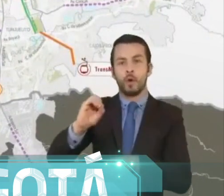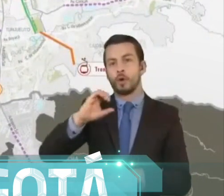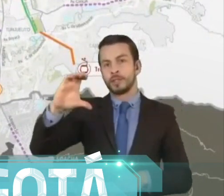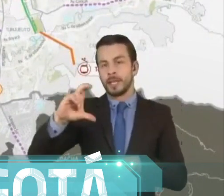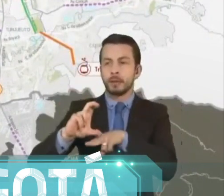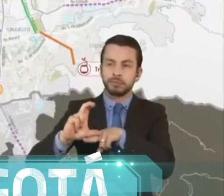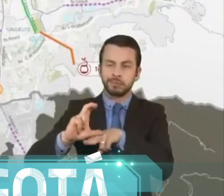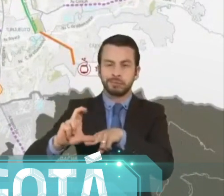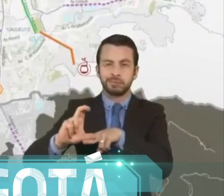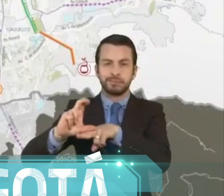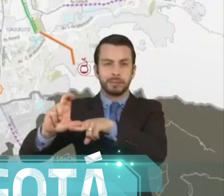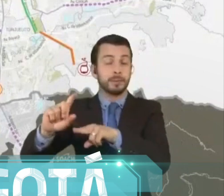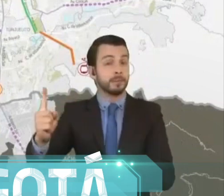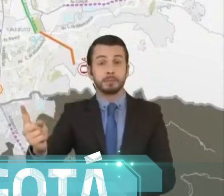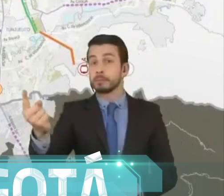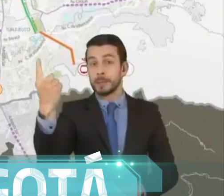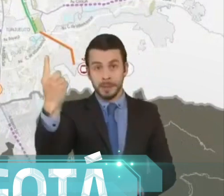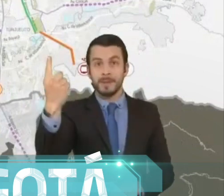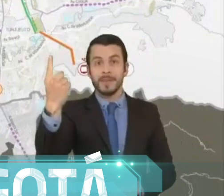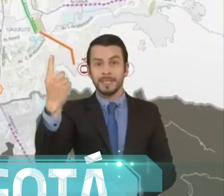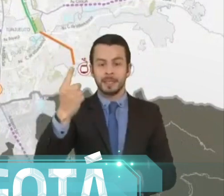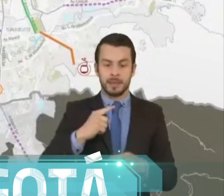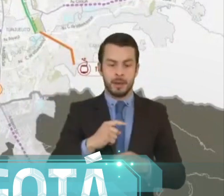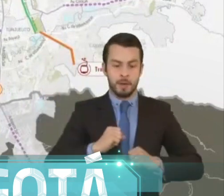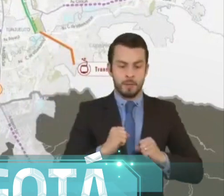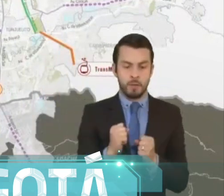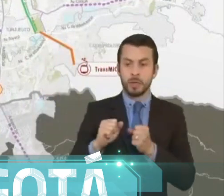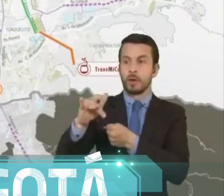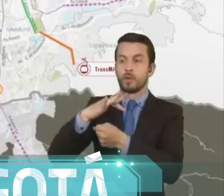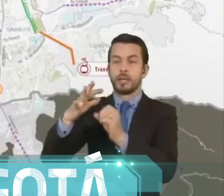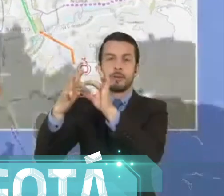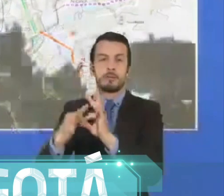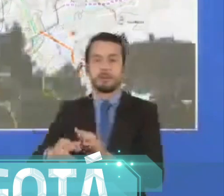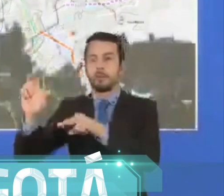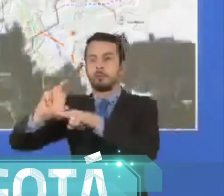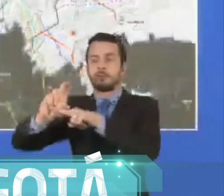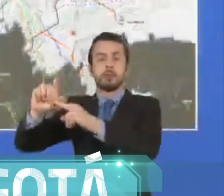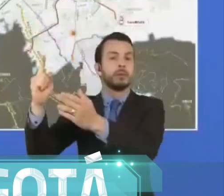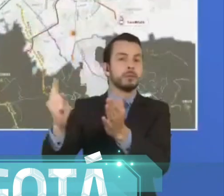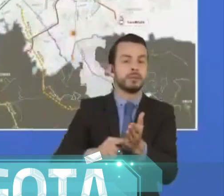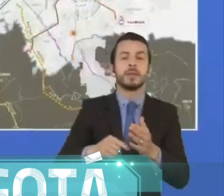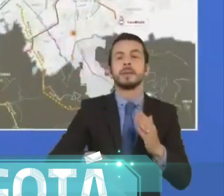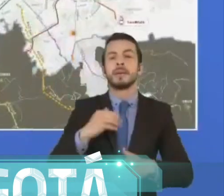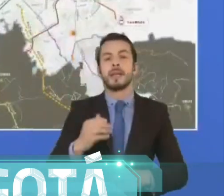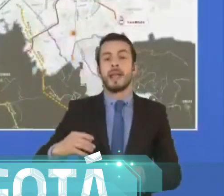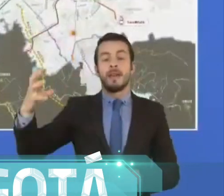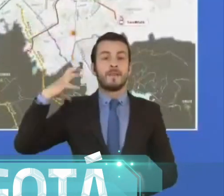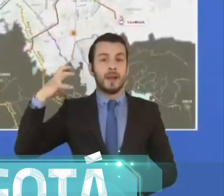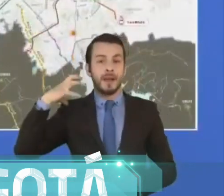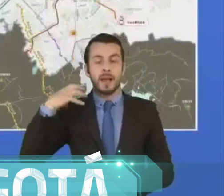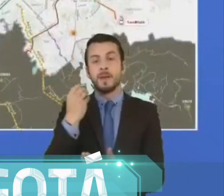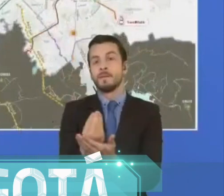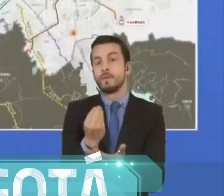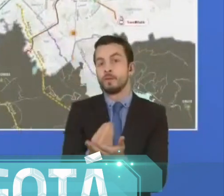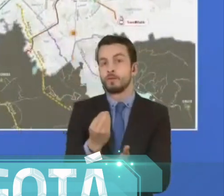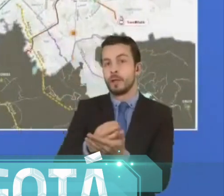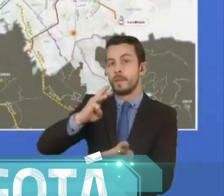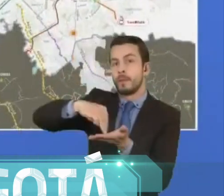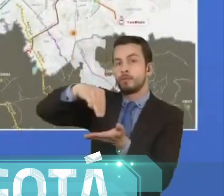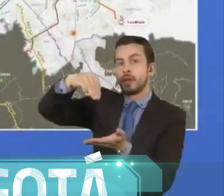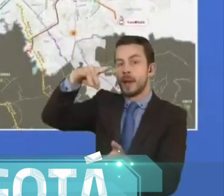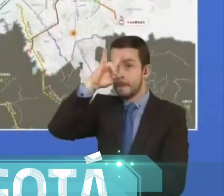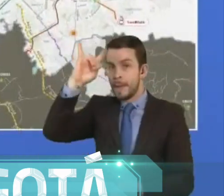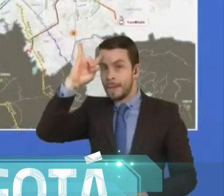ese primer Regiotram tren de cercanías que nos conectará desde Faca, Funza, Mosquera, Madrid,